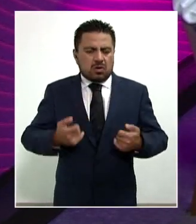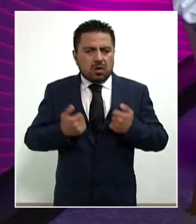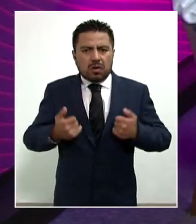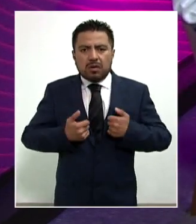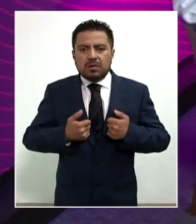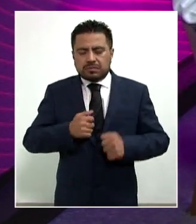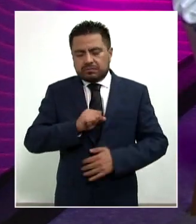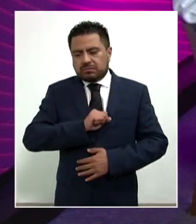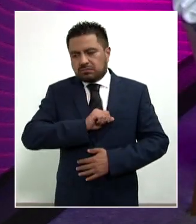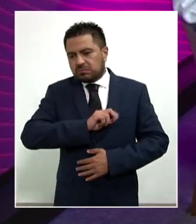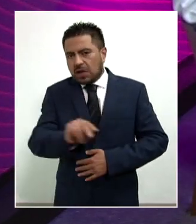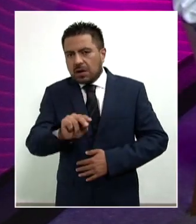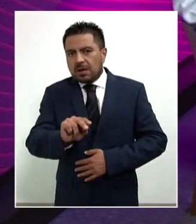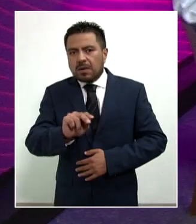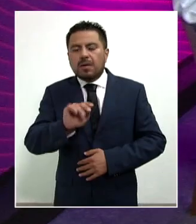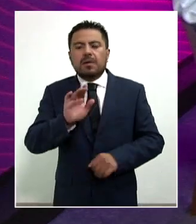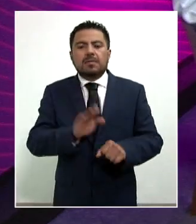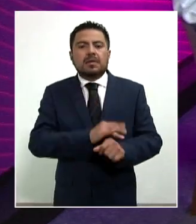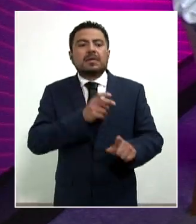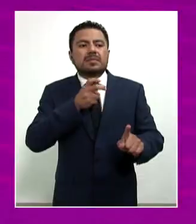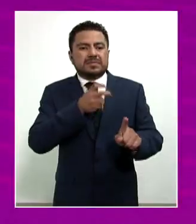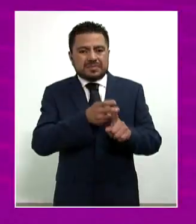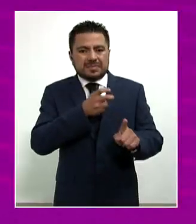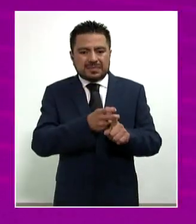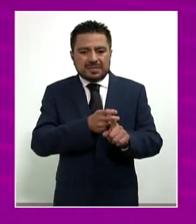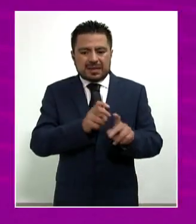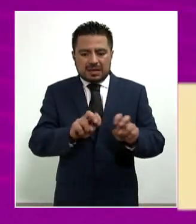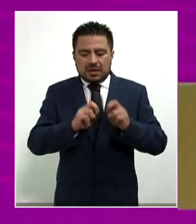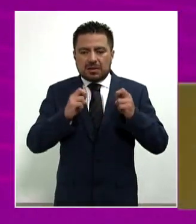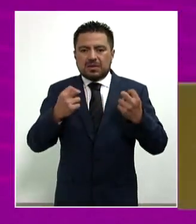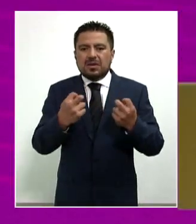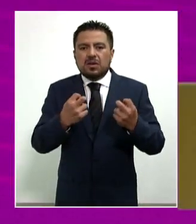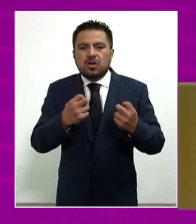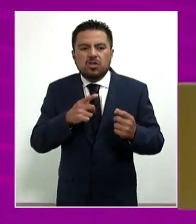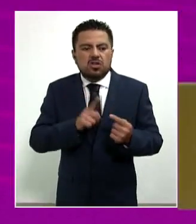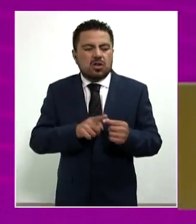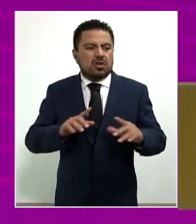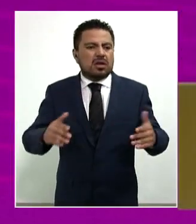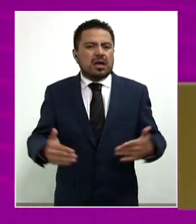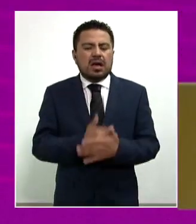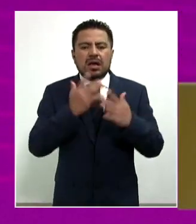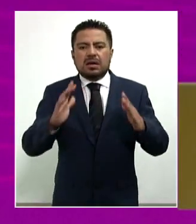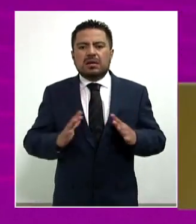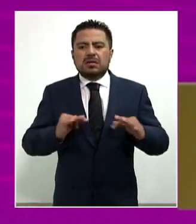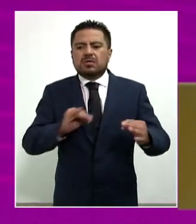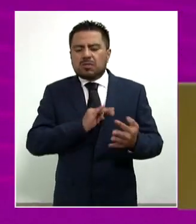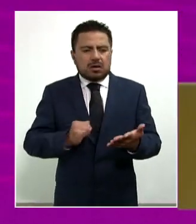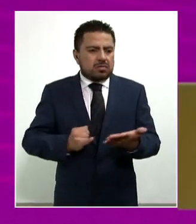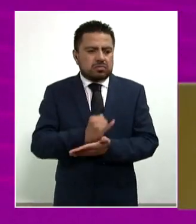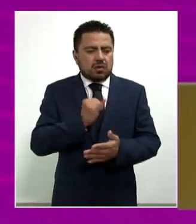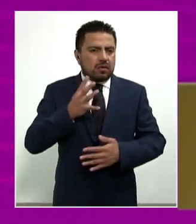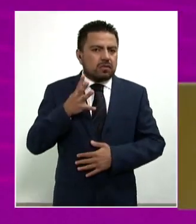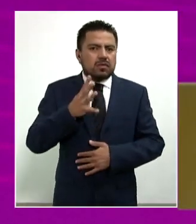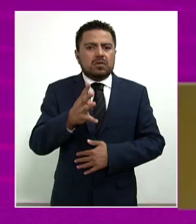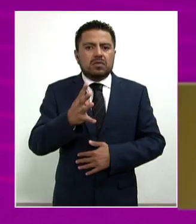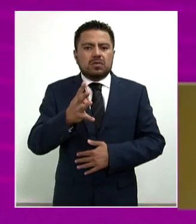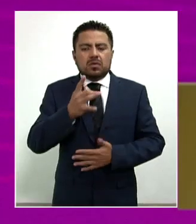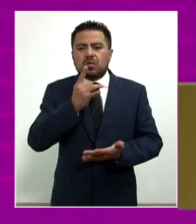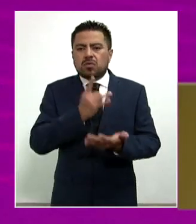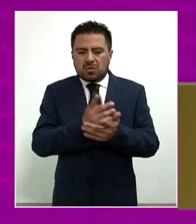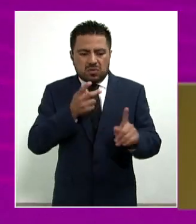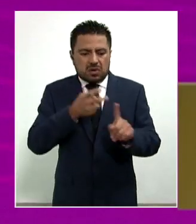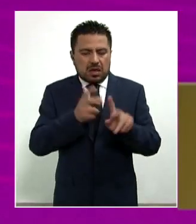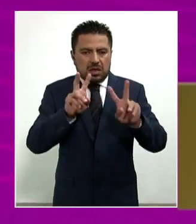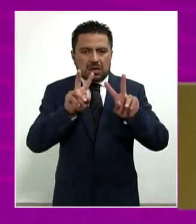y justamente parte de esta rueda de la fortuna de dónde naciste que puede determinar tu futuro. Y uno de